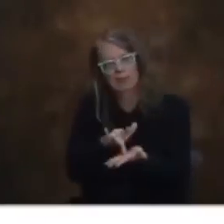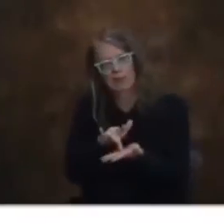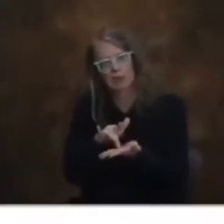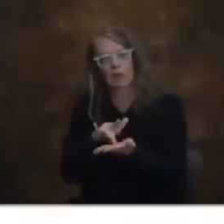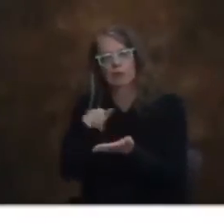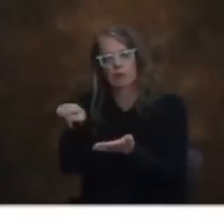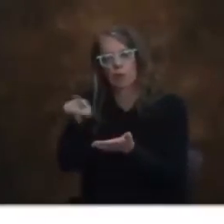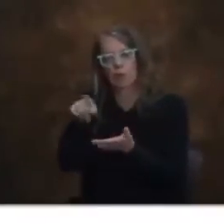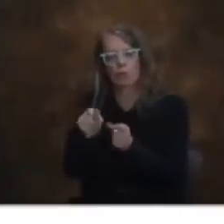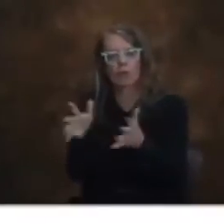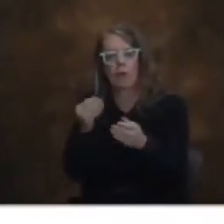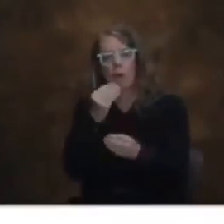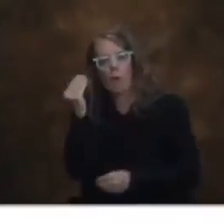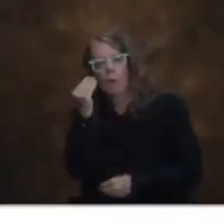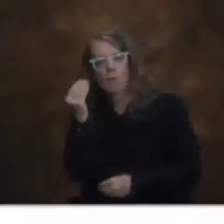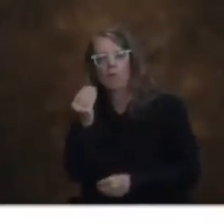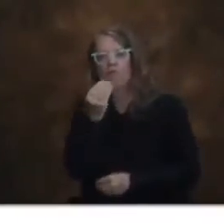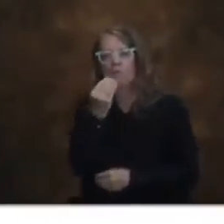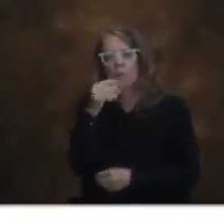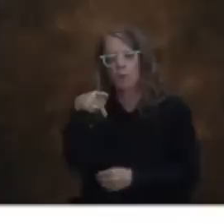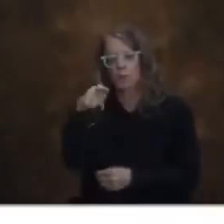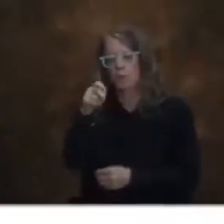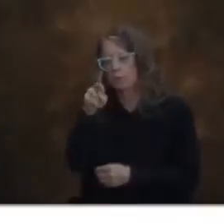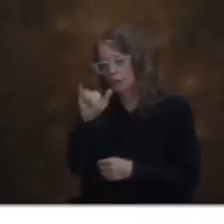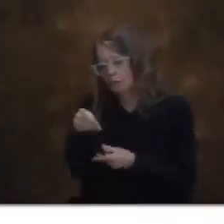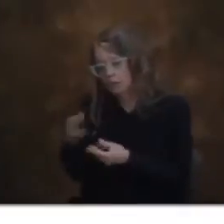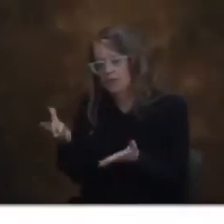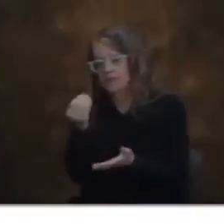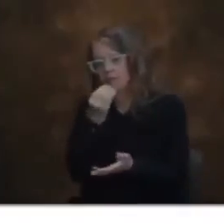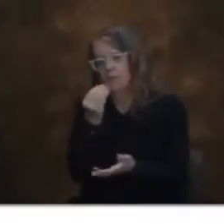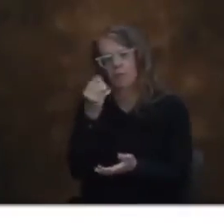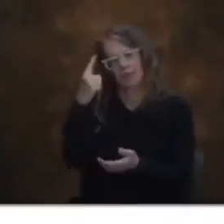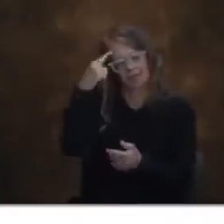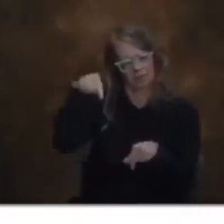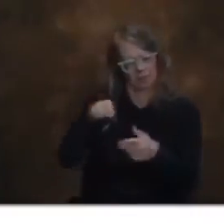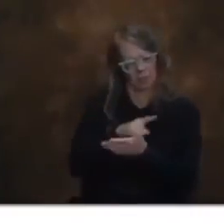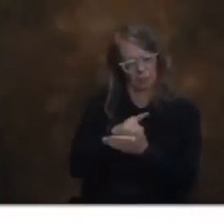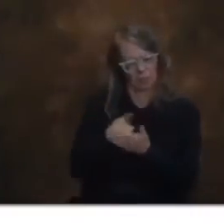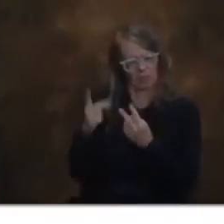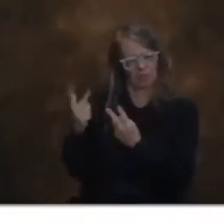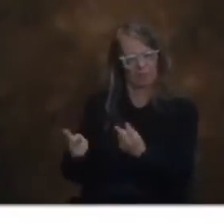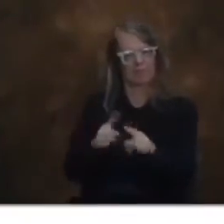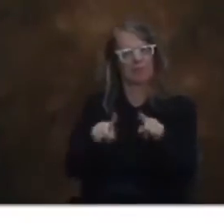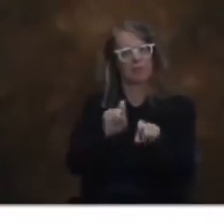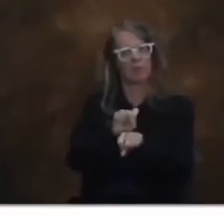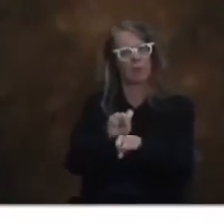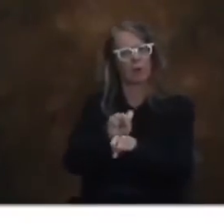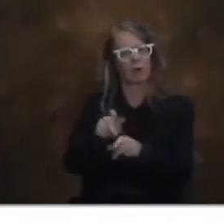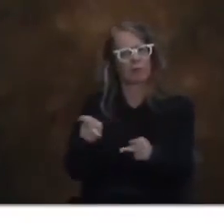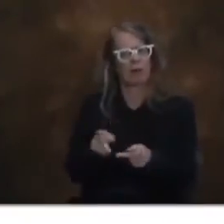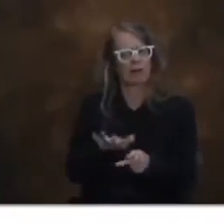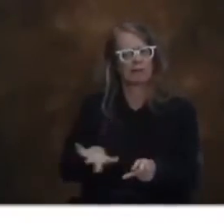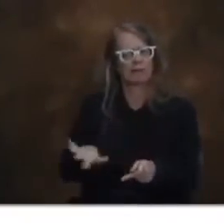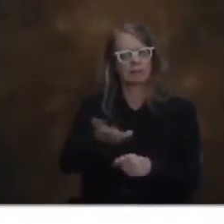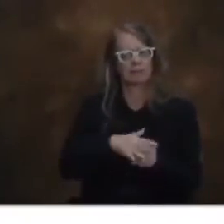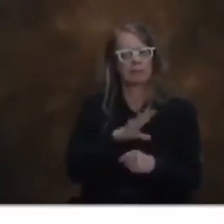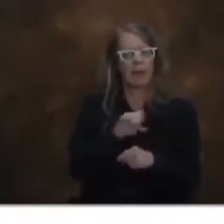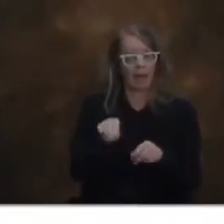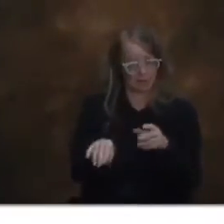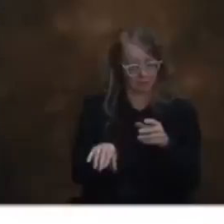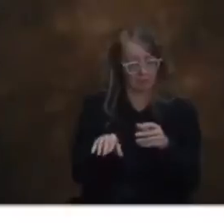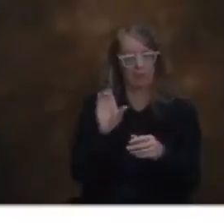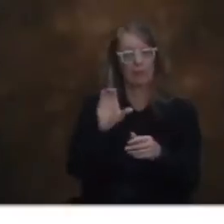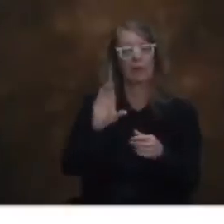área esta semana creo que vamos a estar en lugares de trabajo y además de el